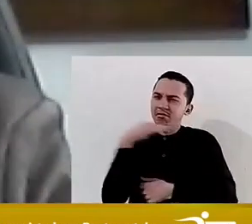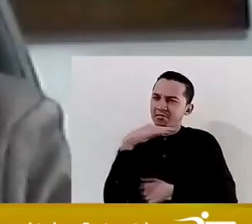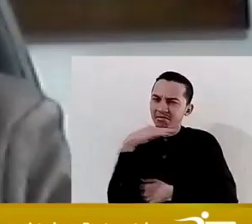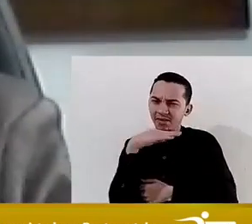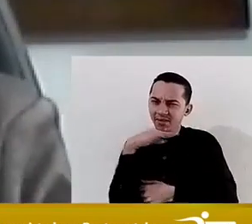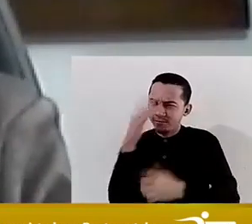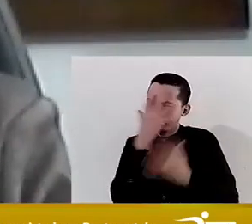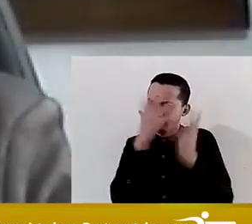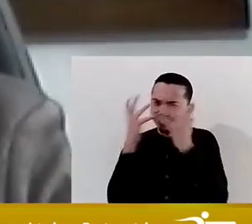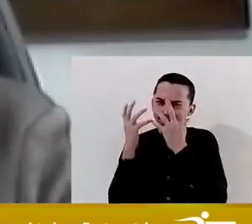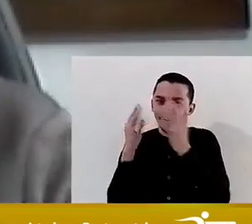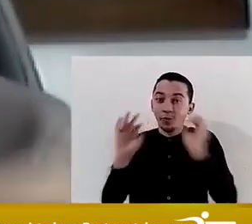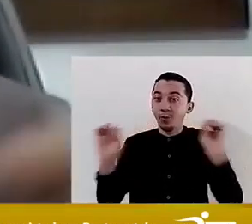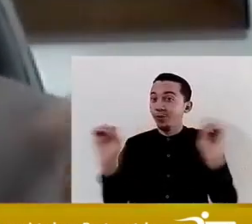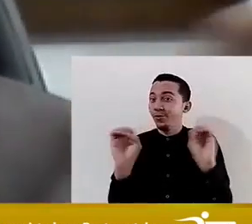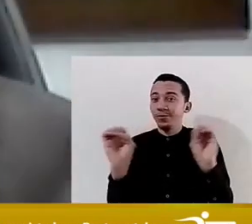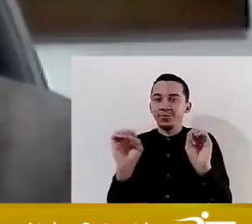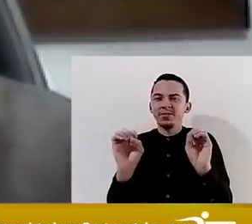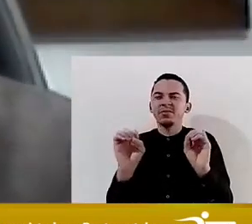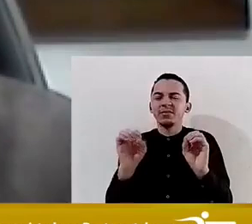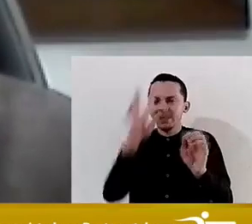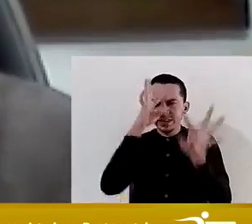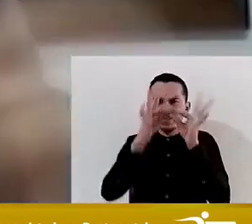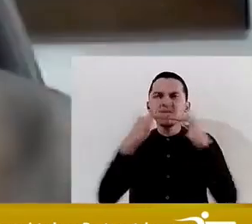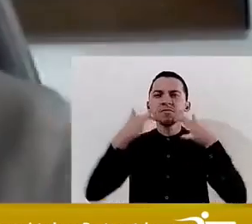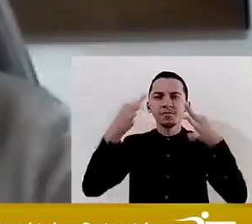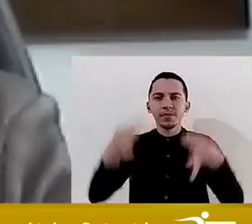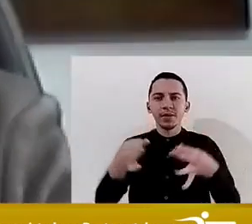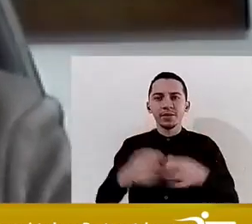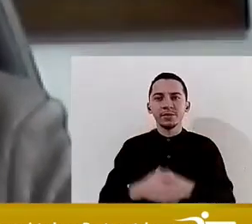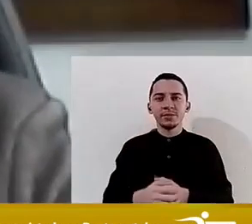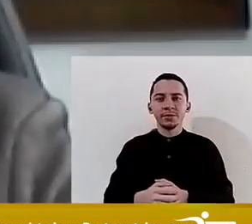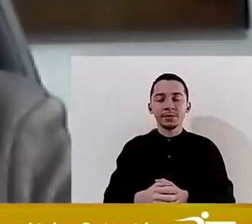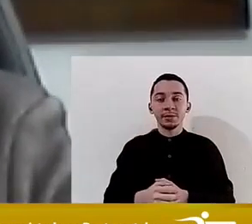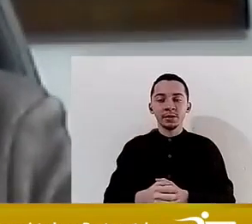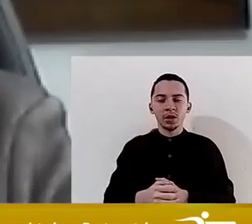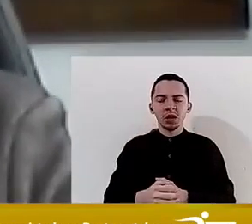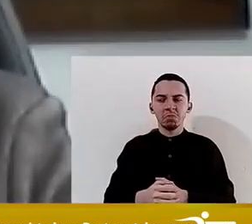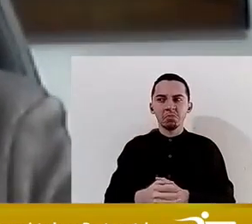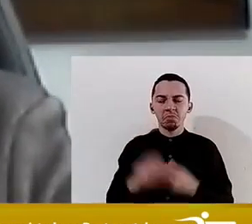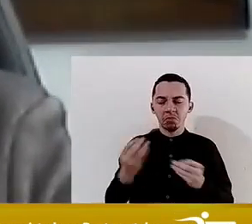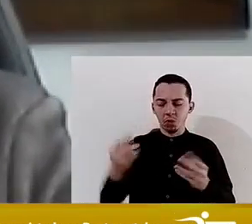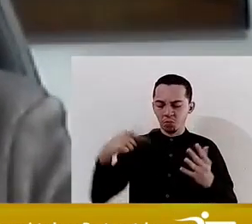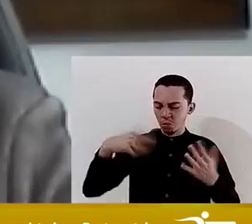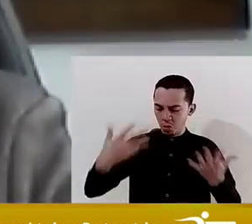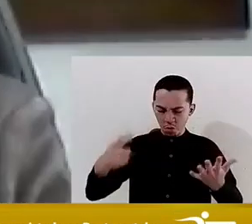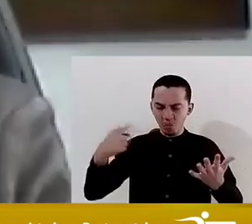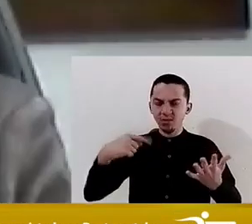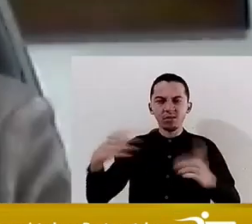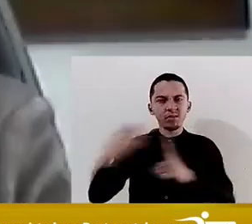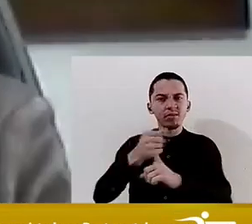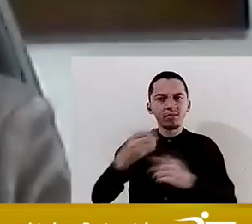conseguir eso, no permitamos que enseñen falsa doctrina. No sigamos